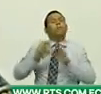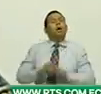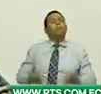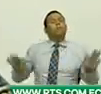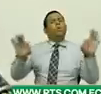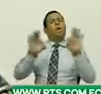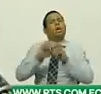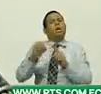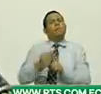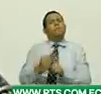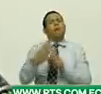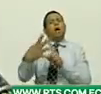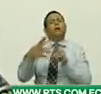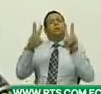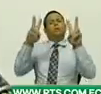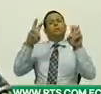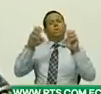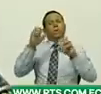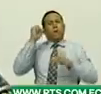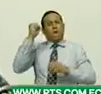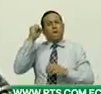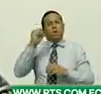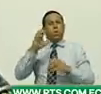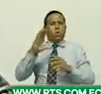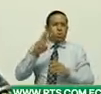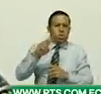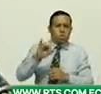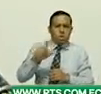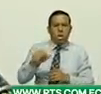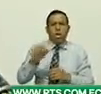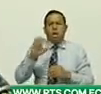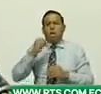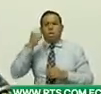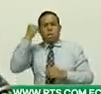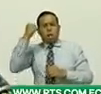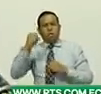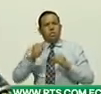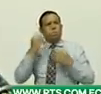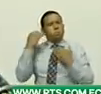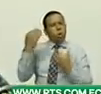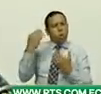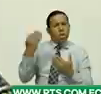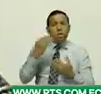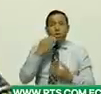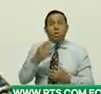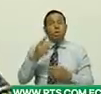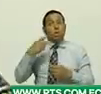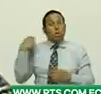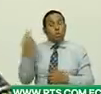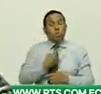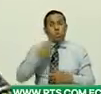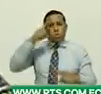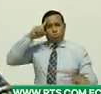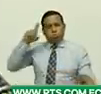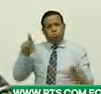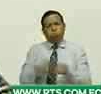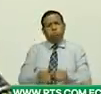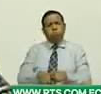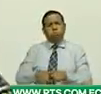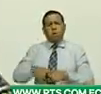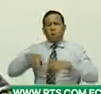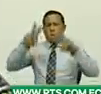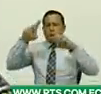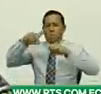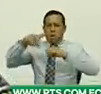donde se señala expresamente que no deberá darse la pena de muerte. Y